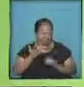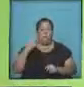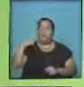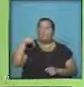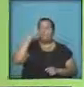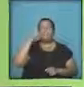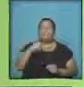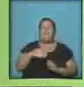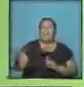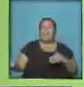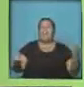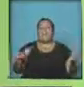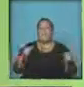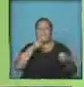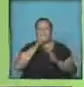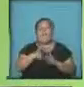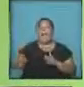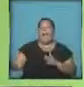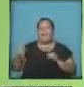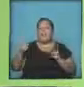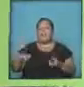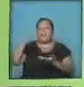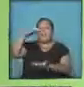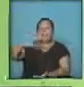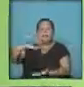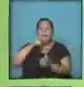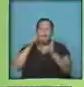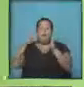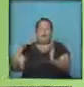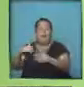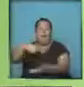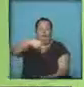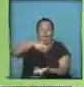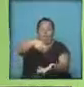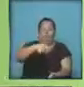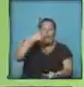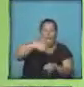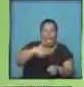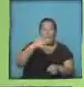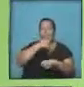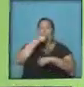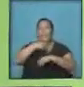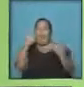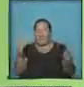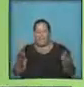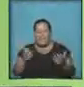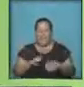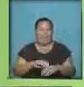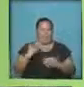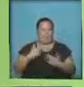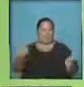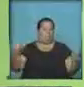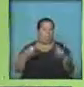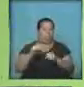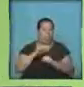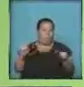qué es lo que hay al costado, ni que hablar si el vecino tiene un tanque tal cual o un bidón con nafta o lo que fuera que pudiera ser